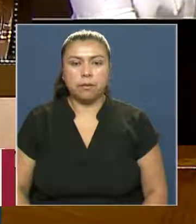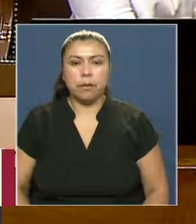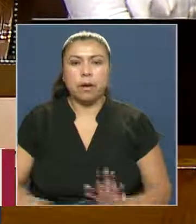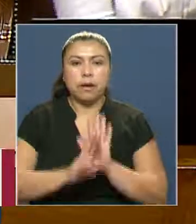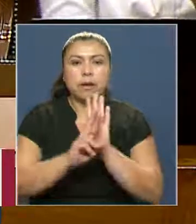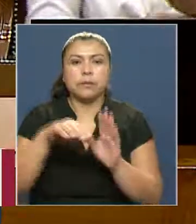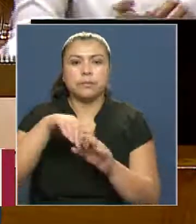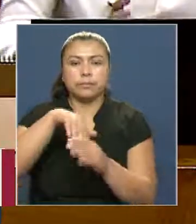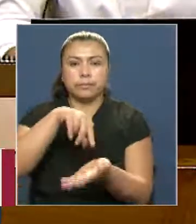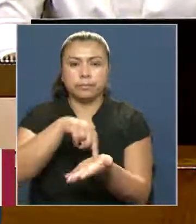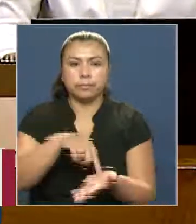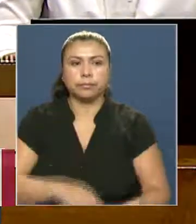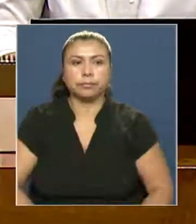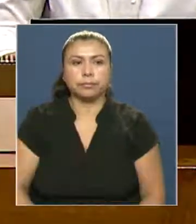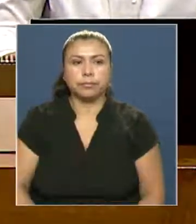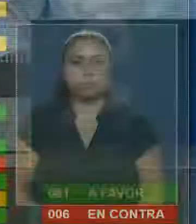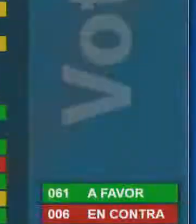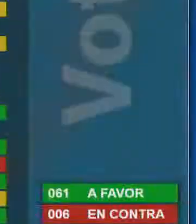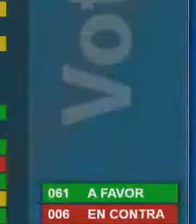Resultados de la votación.